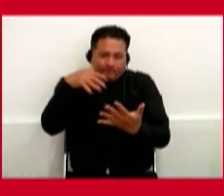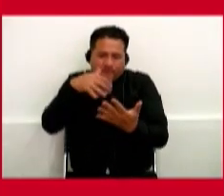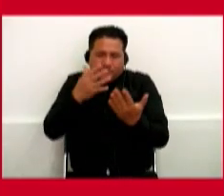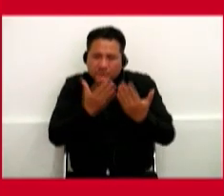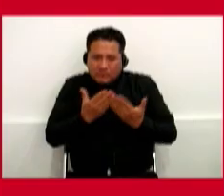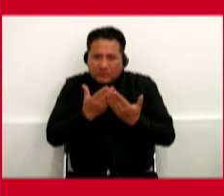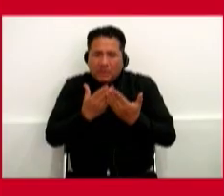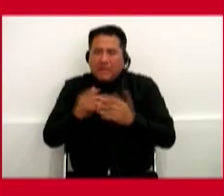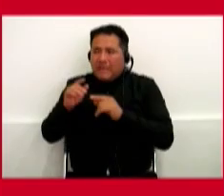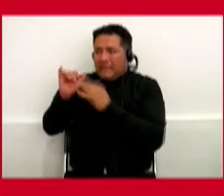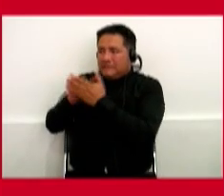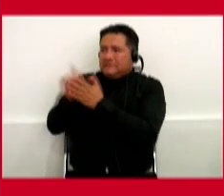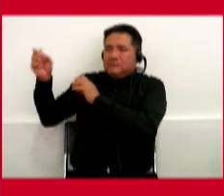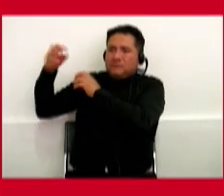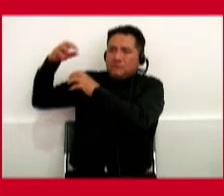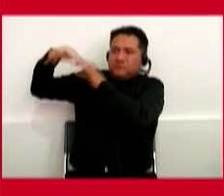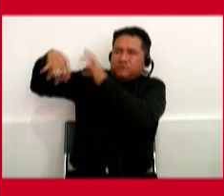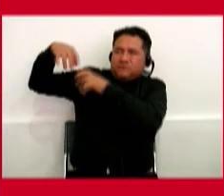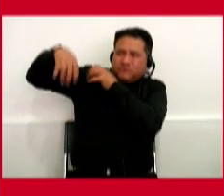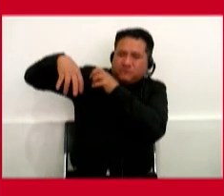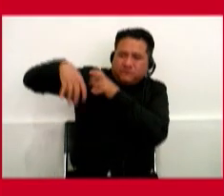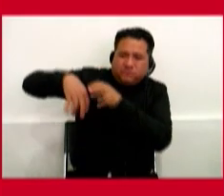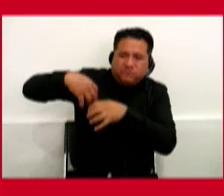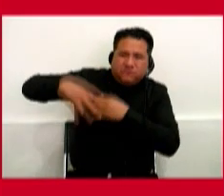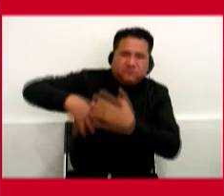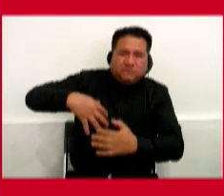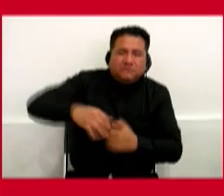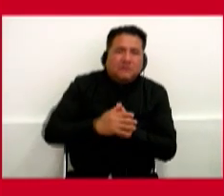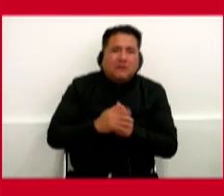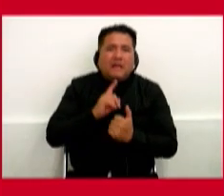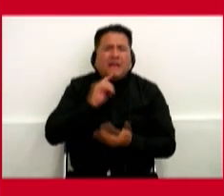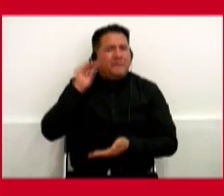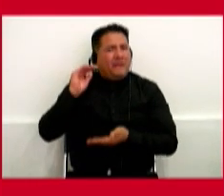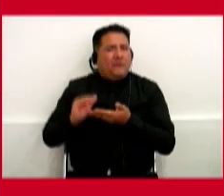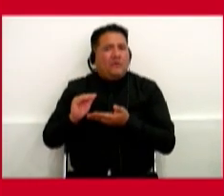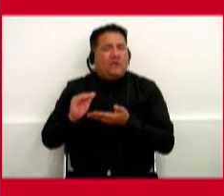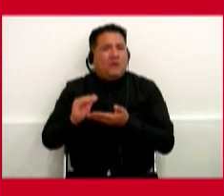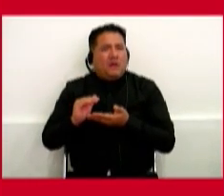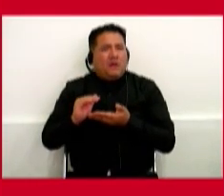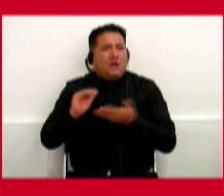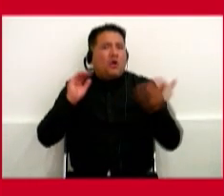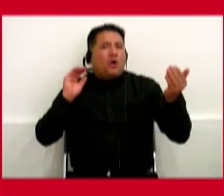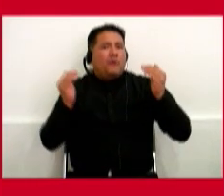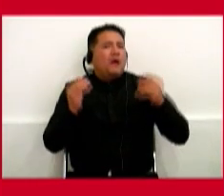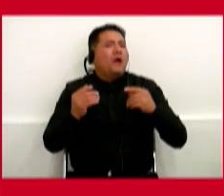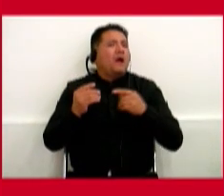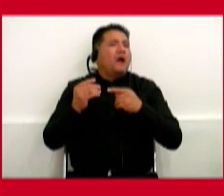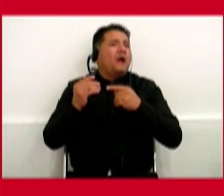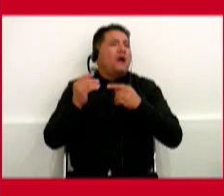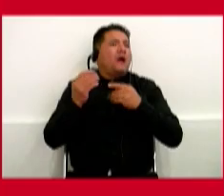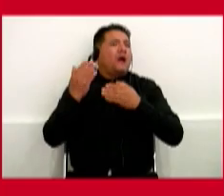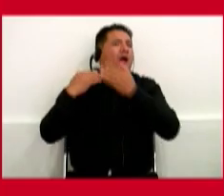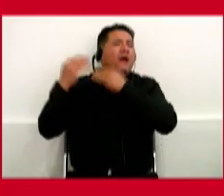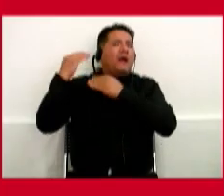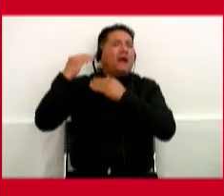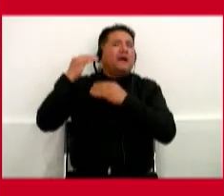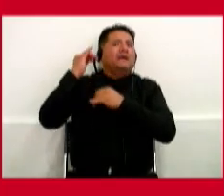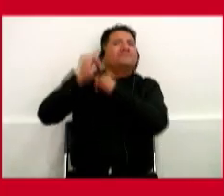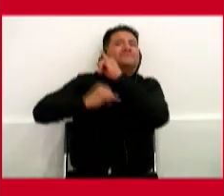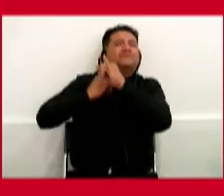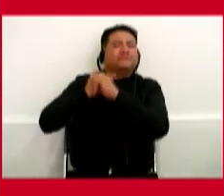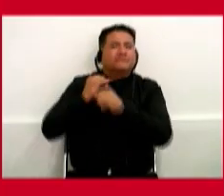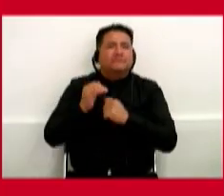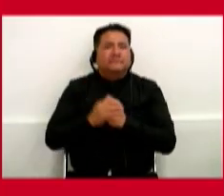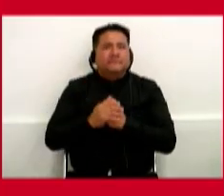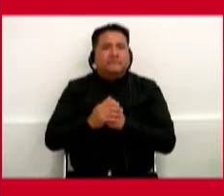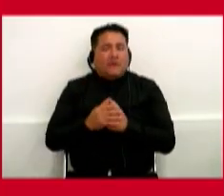deslizamientos porque la tasa de ocurrencia es notablemente menor en comparación a lo que tenemos a nivel de banco, ¿no? Entonces, respondiendo